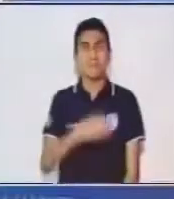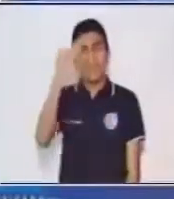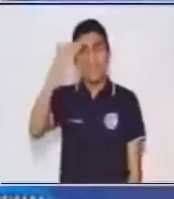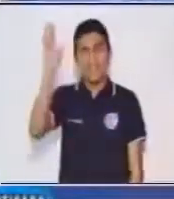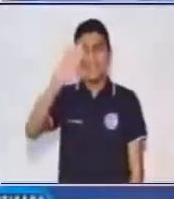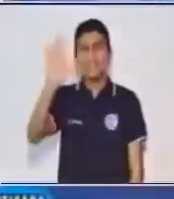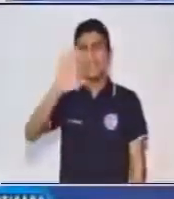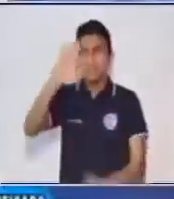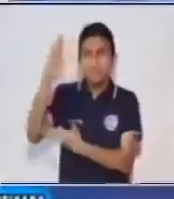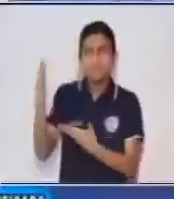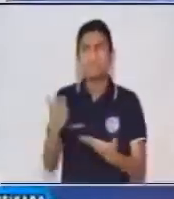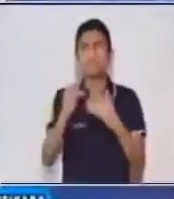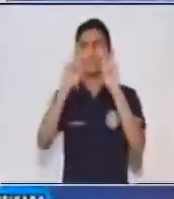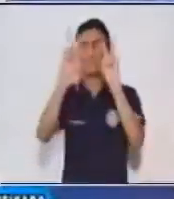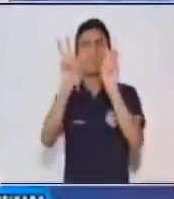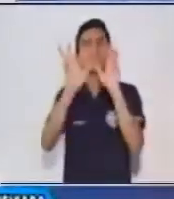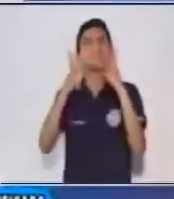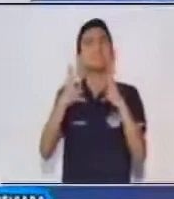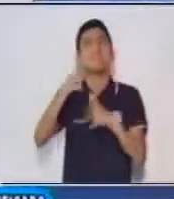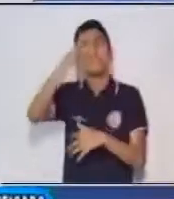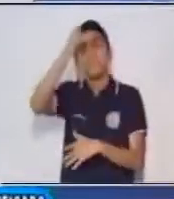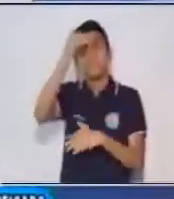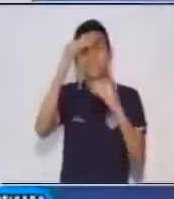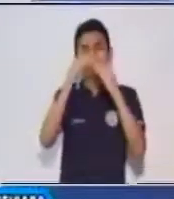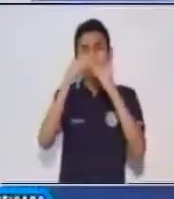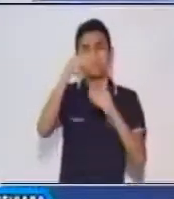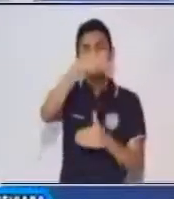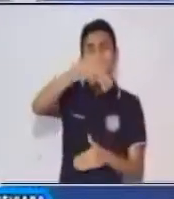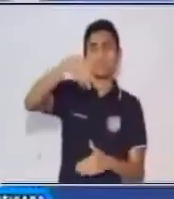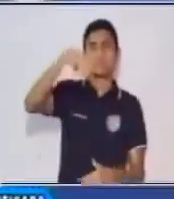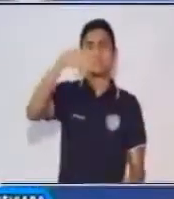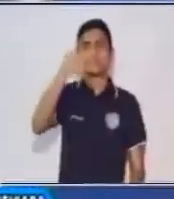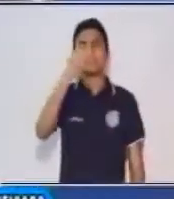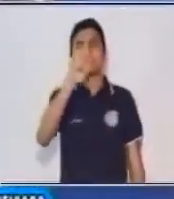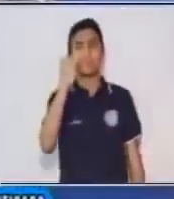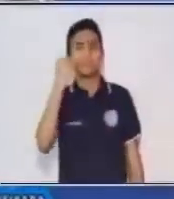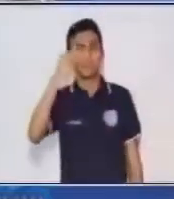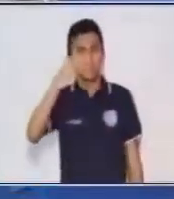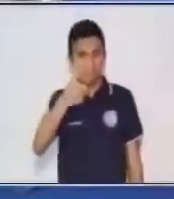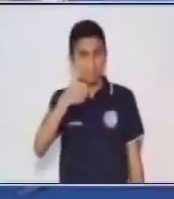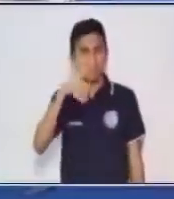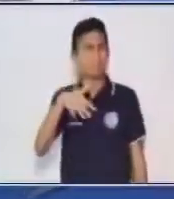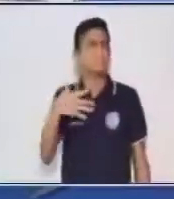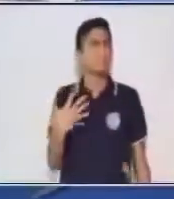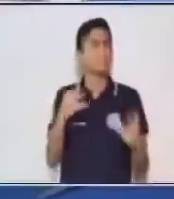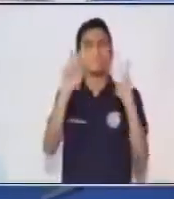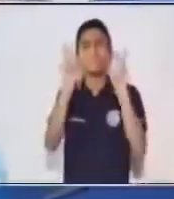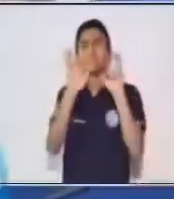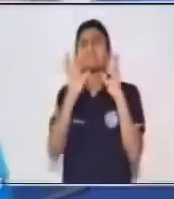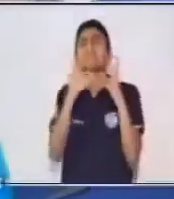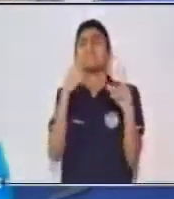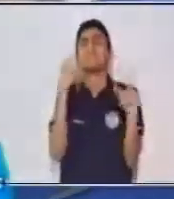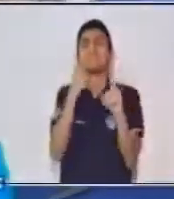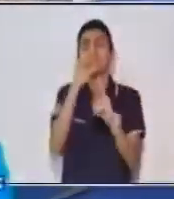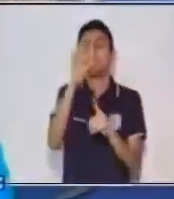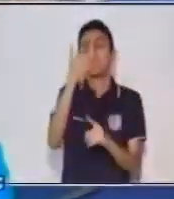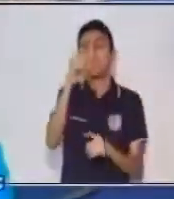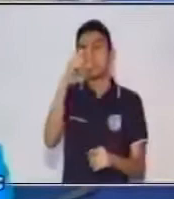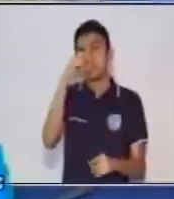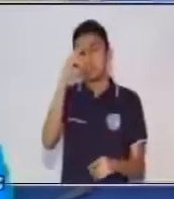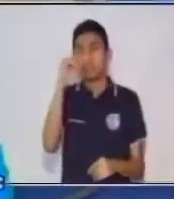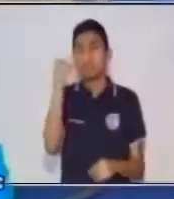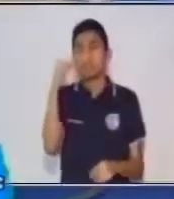Bienvenido a este espacio educativo Aprende en Casa. Soy Marina Palala y en esta oportunidad desarrollaré el tema de factorización